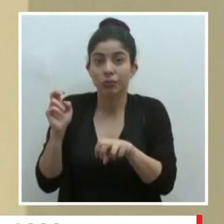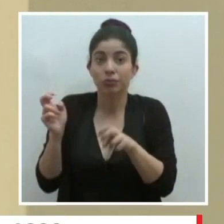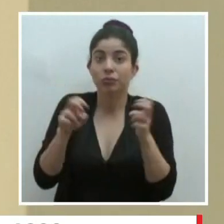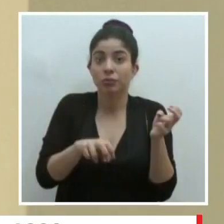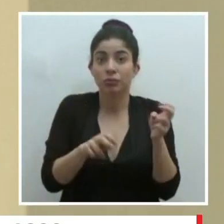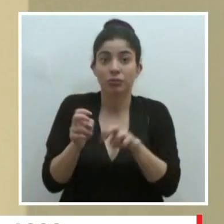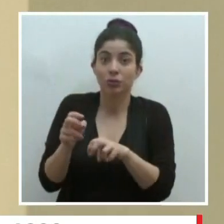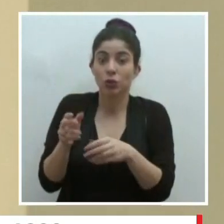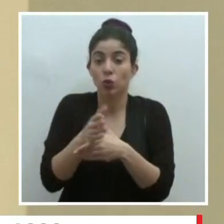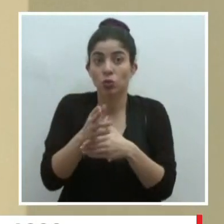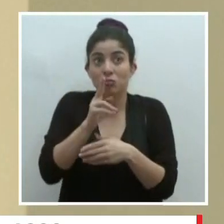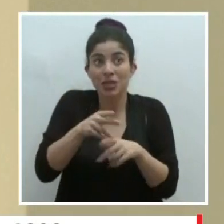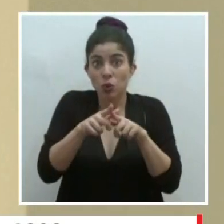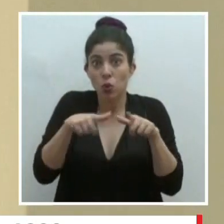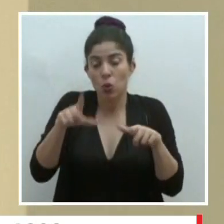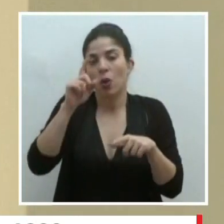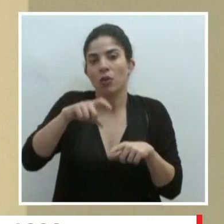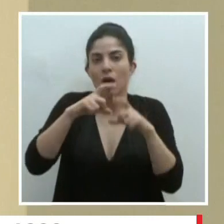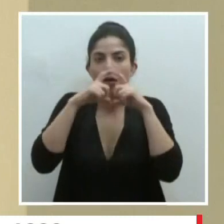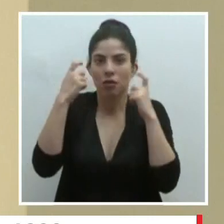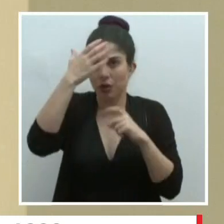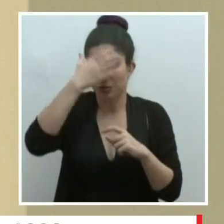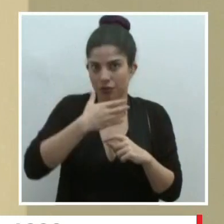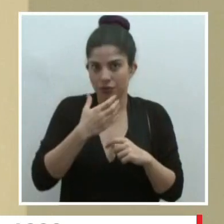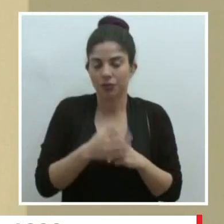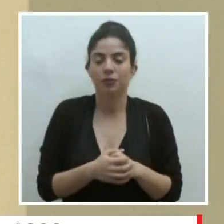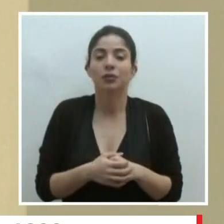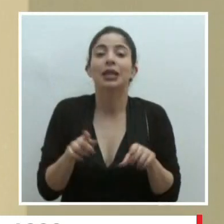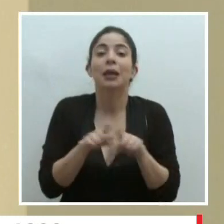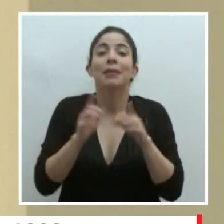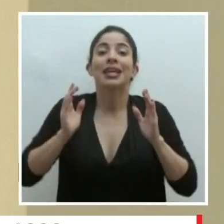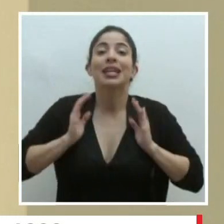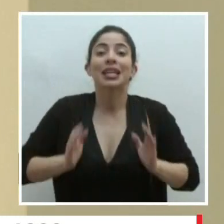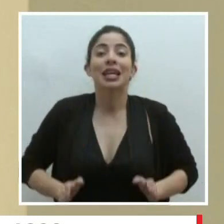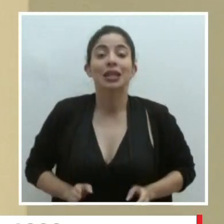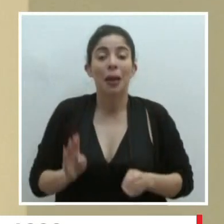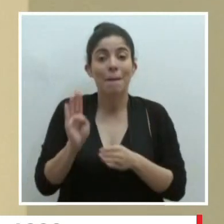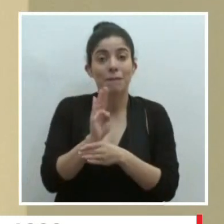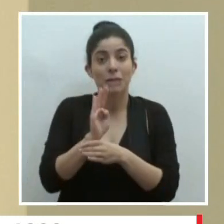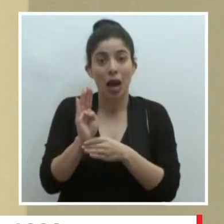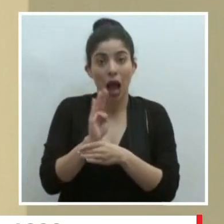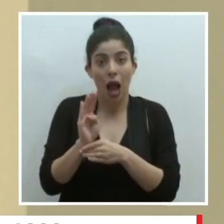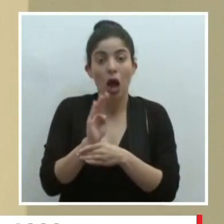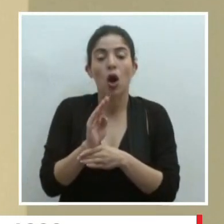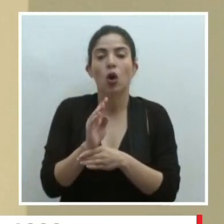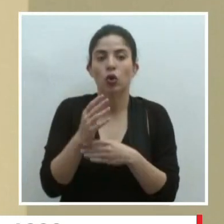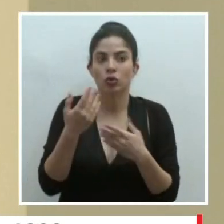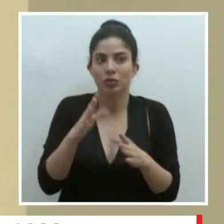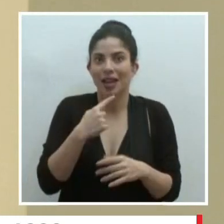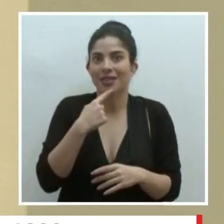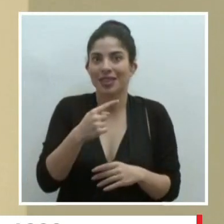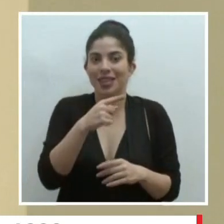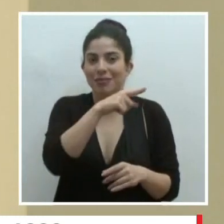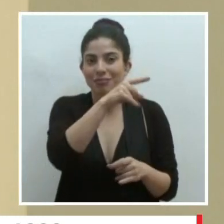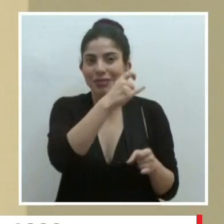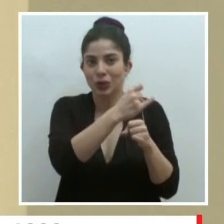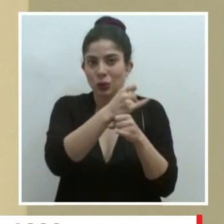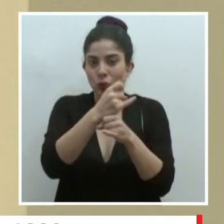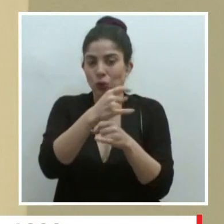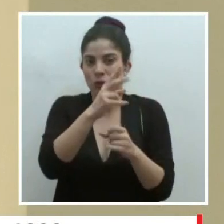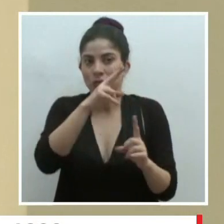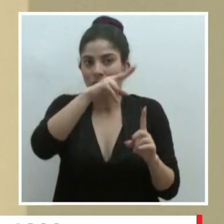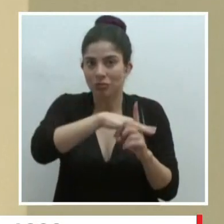intercambiable mascarilla o careta. También para los clientes de los bancos, previendo las medidas de seguridad implementadas por las entidades y minimizando